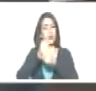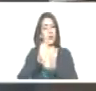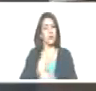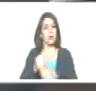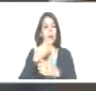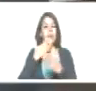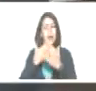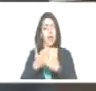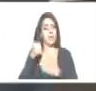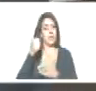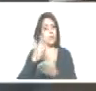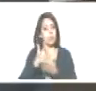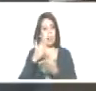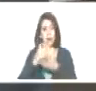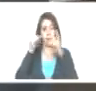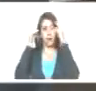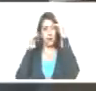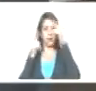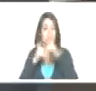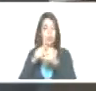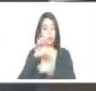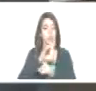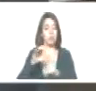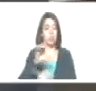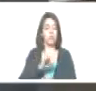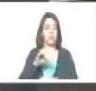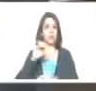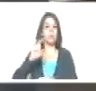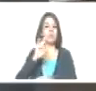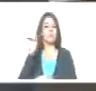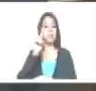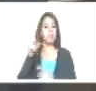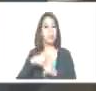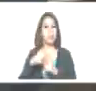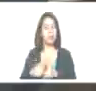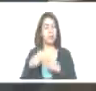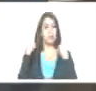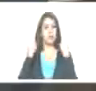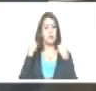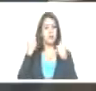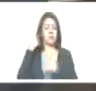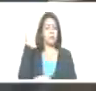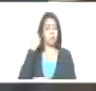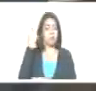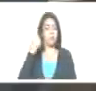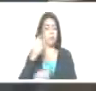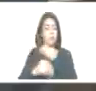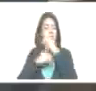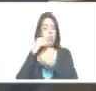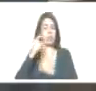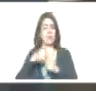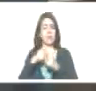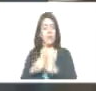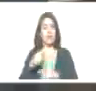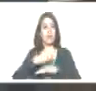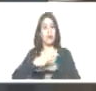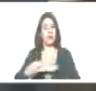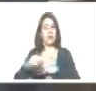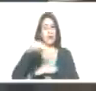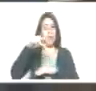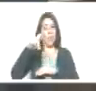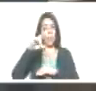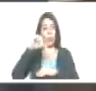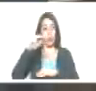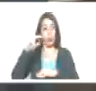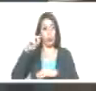la cultura venezolana sembró al pueblo del Orza en el Alto Apure, un pueblo que se dividió el municipio Muñoz, del cual es Mantecal,